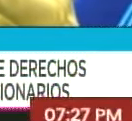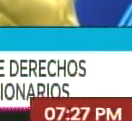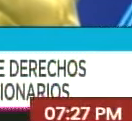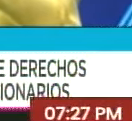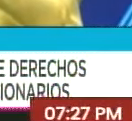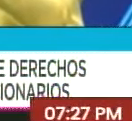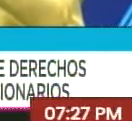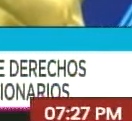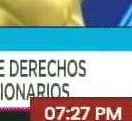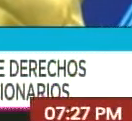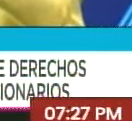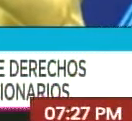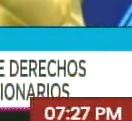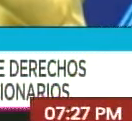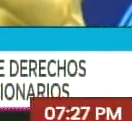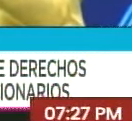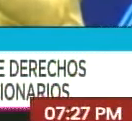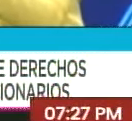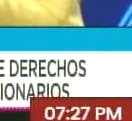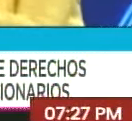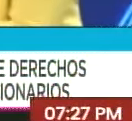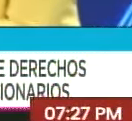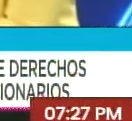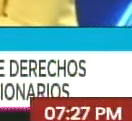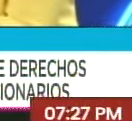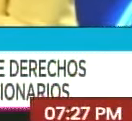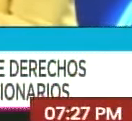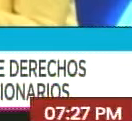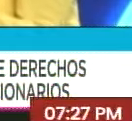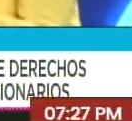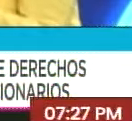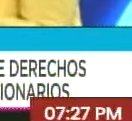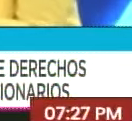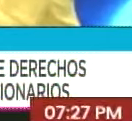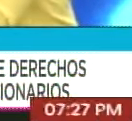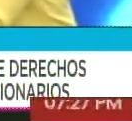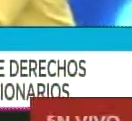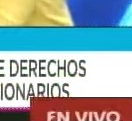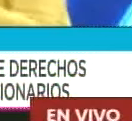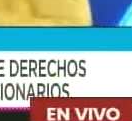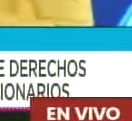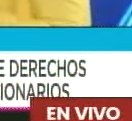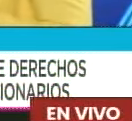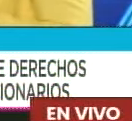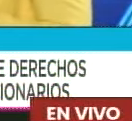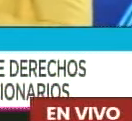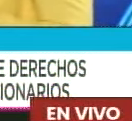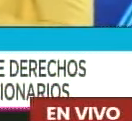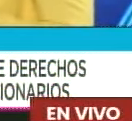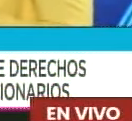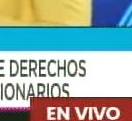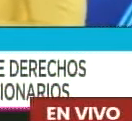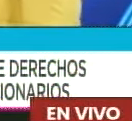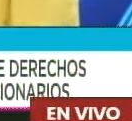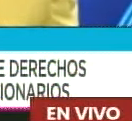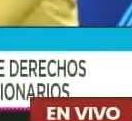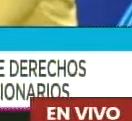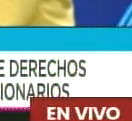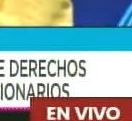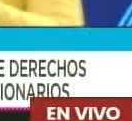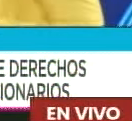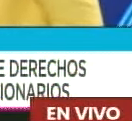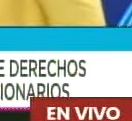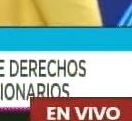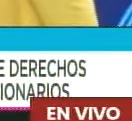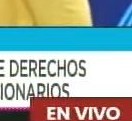fueron en el año 2023, que eran 5 de ellas. Y de estas, 7 son intentos de magnicidio en su contra.